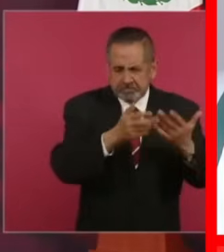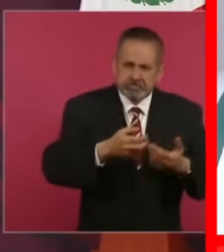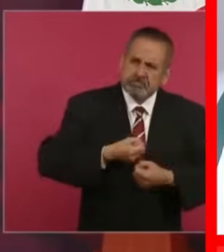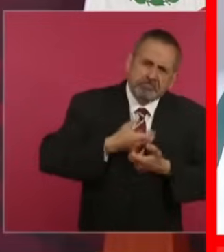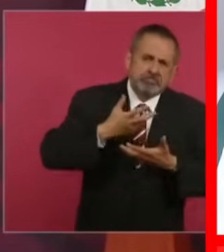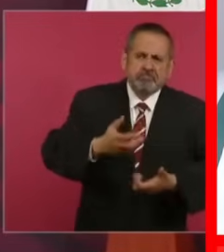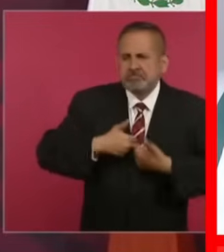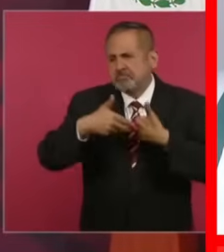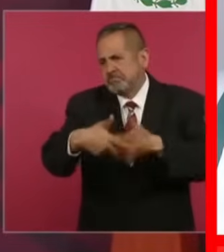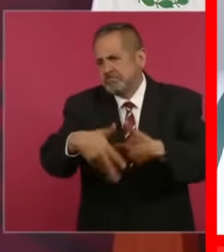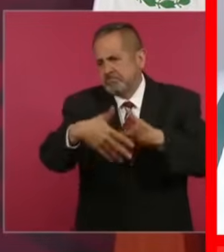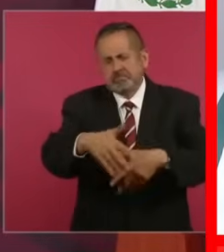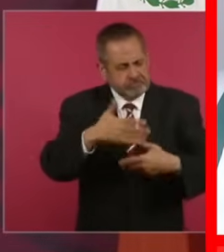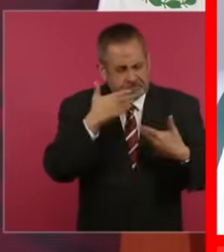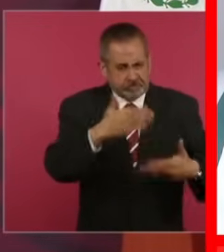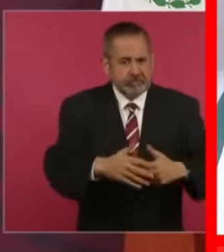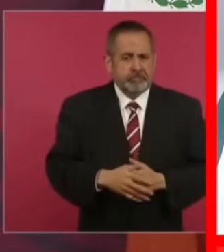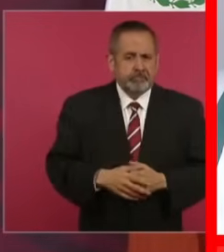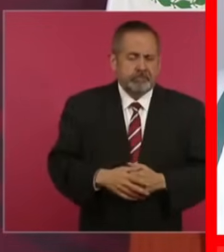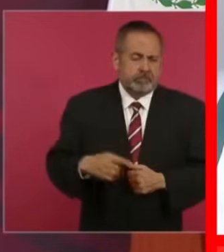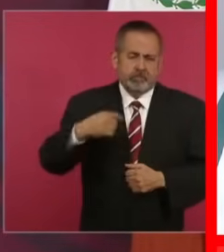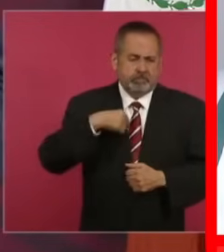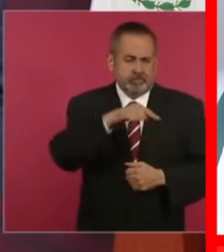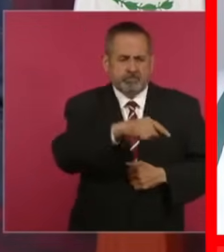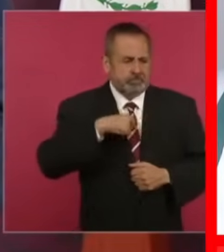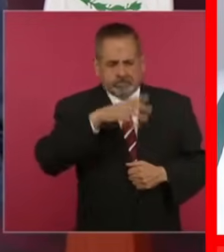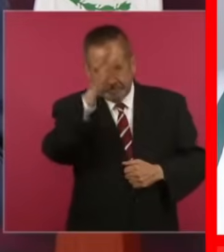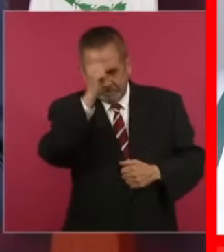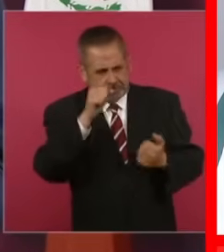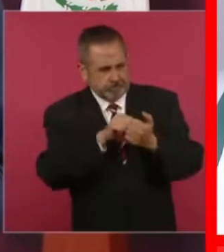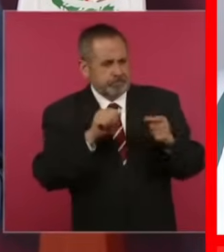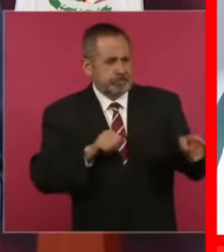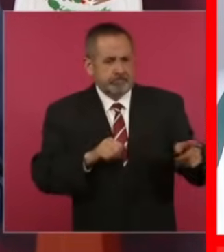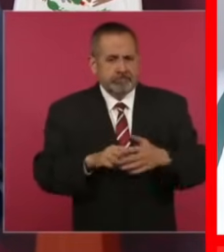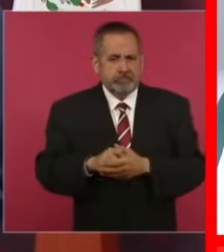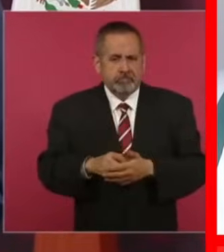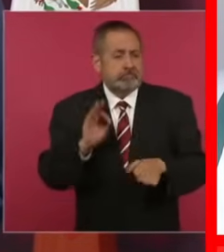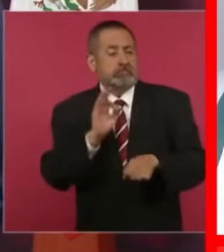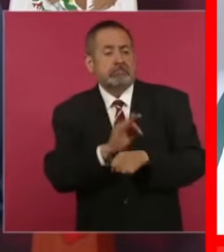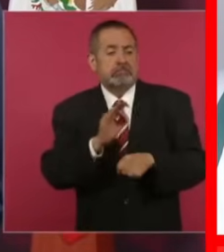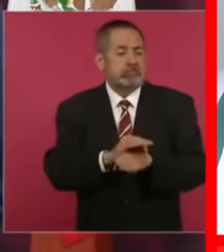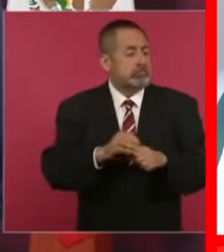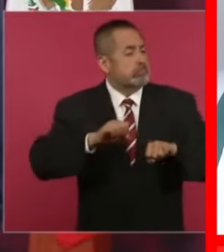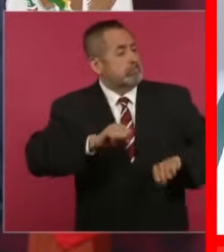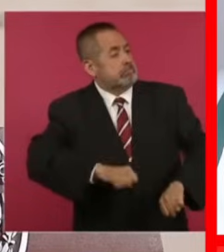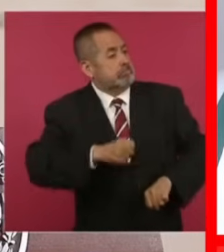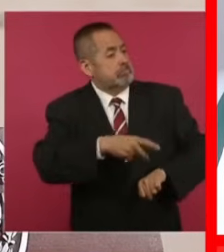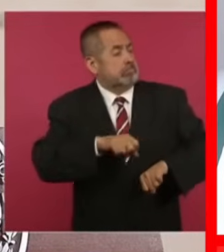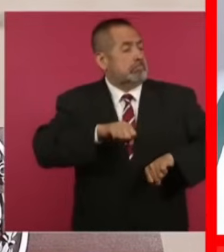manifestarse yo no Comparto el que se defiendan privilegios